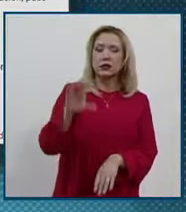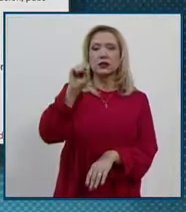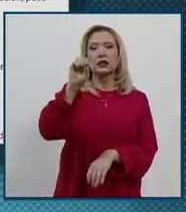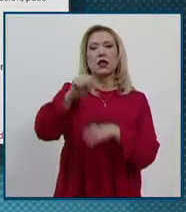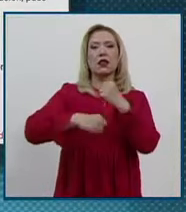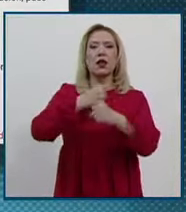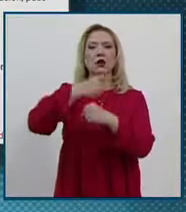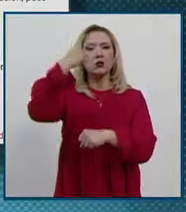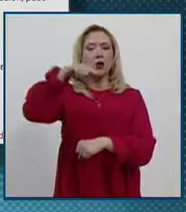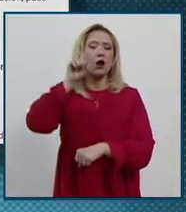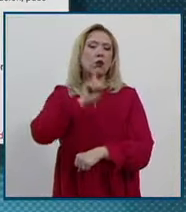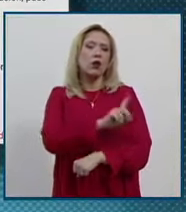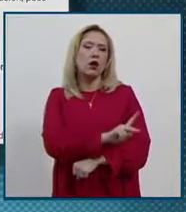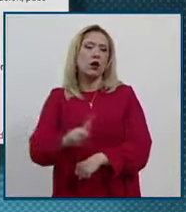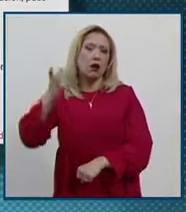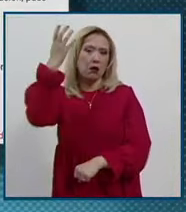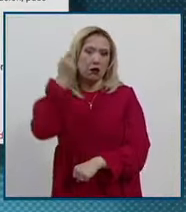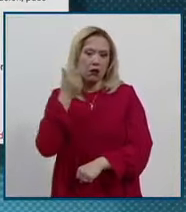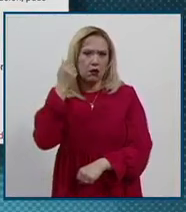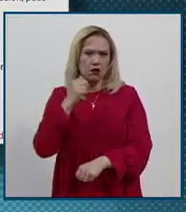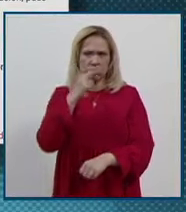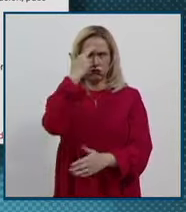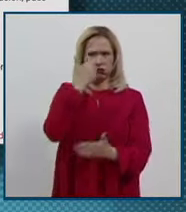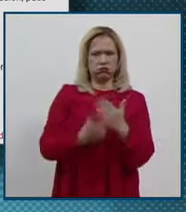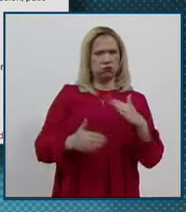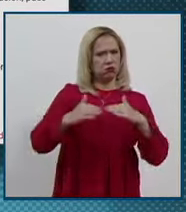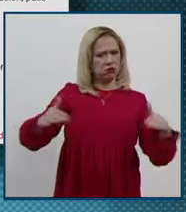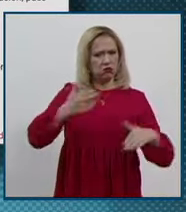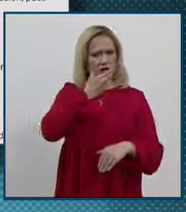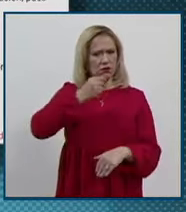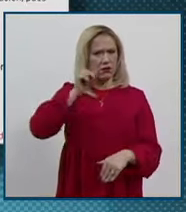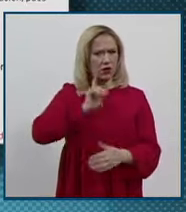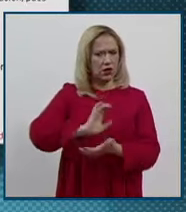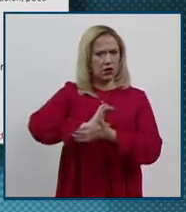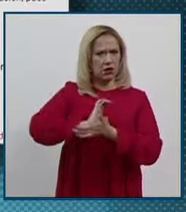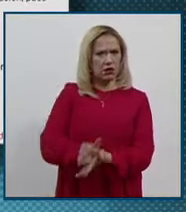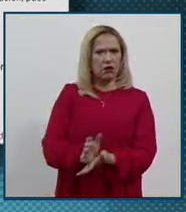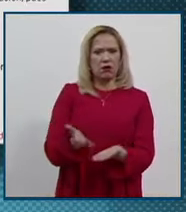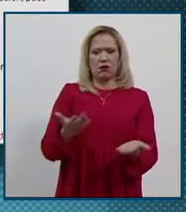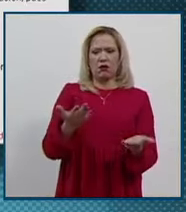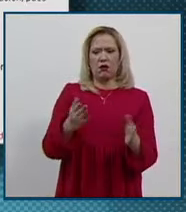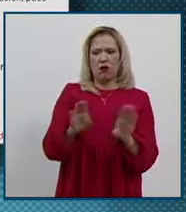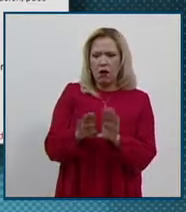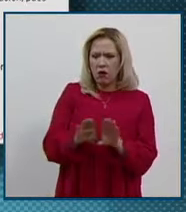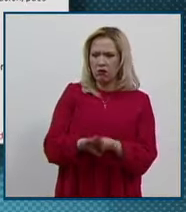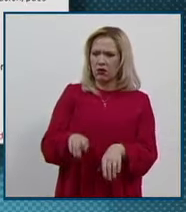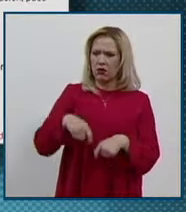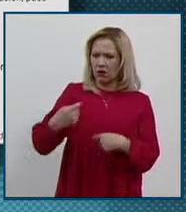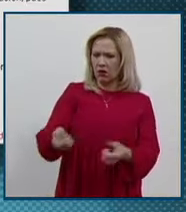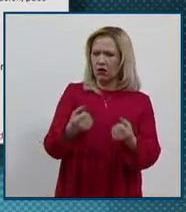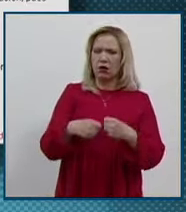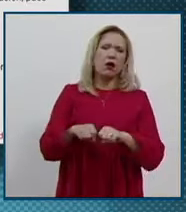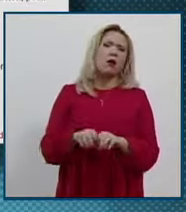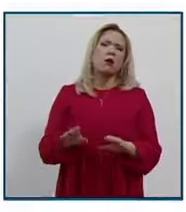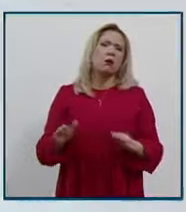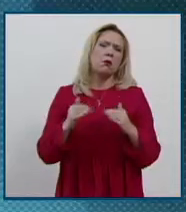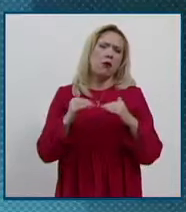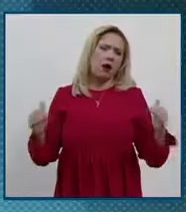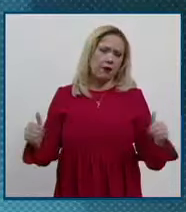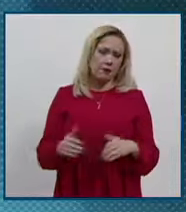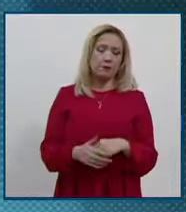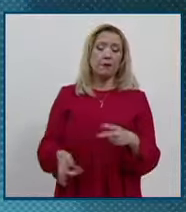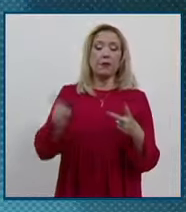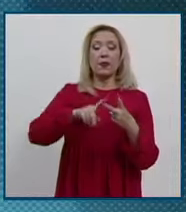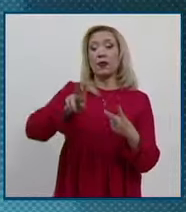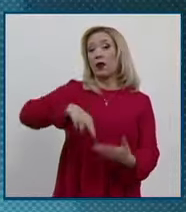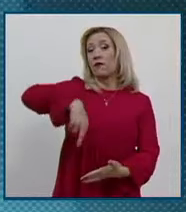las mujeres no viola los principios de igualdad no discriminación y seguridad social firma electrónica avanzada